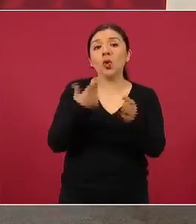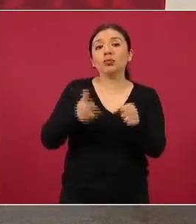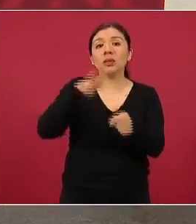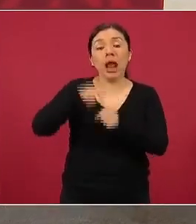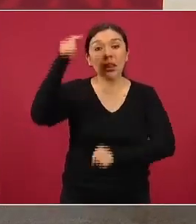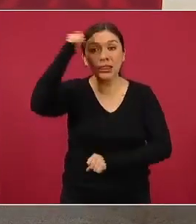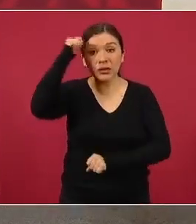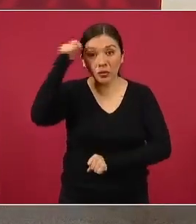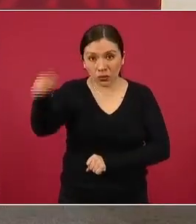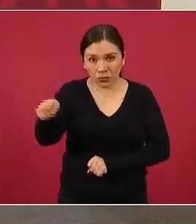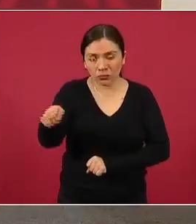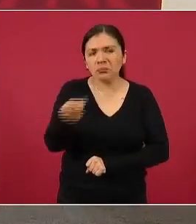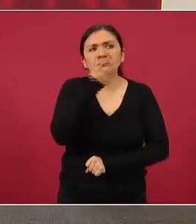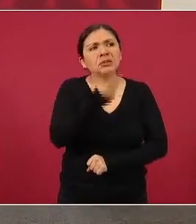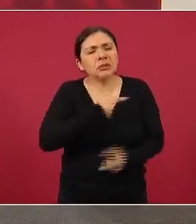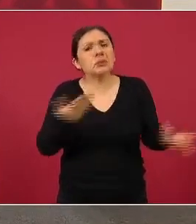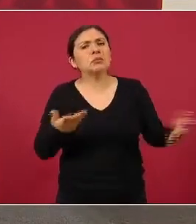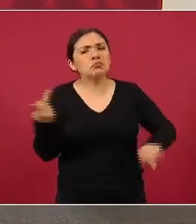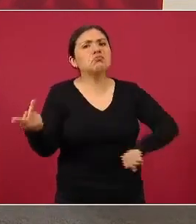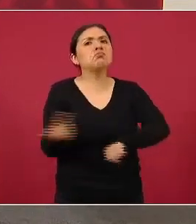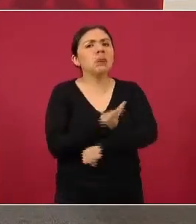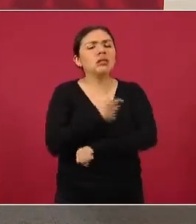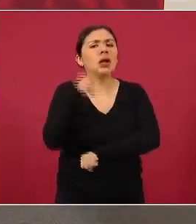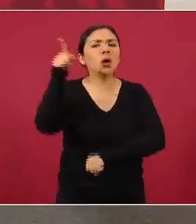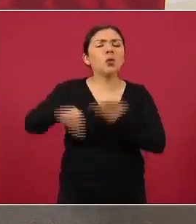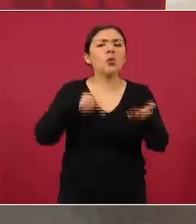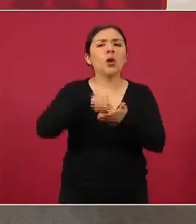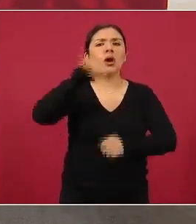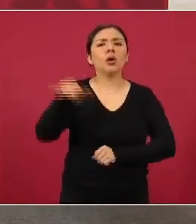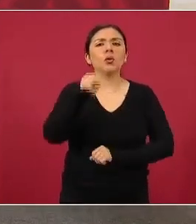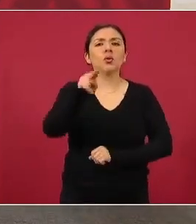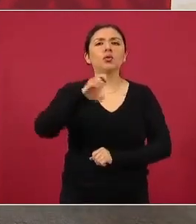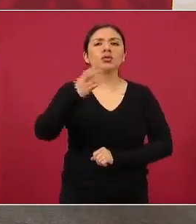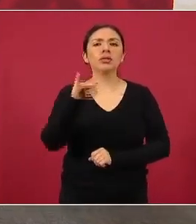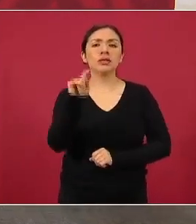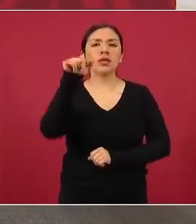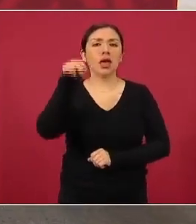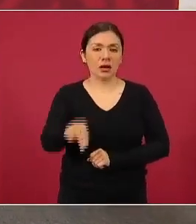Me gustaría que nos dijera qué pasa con el de Juchitán,